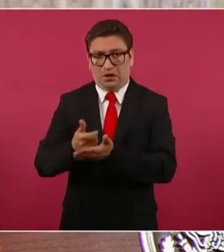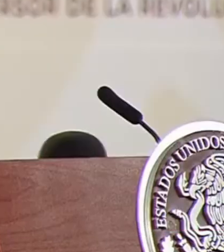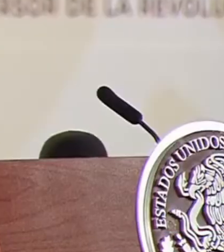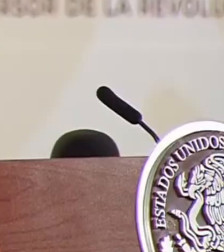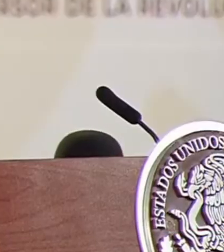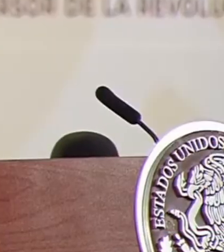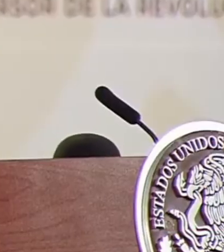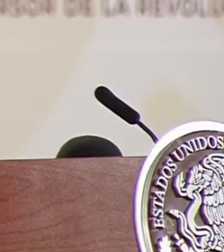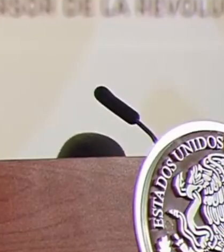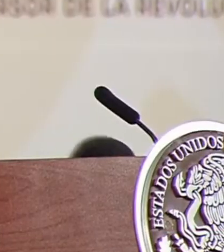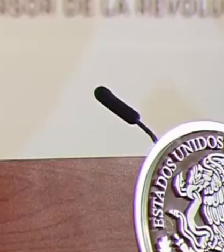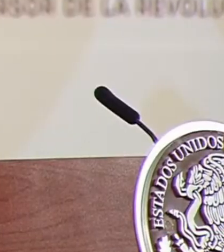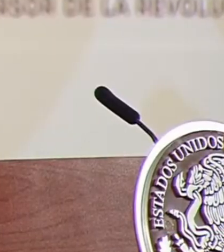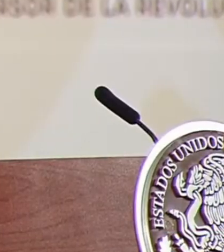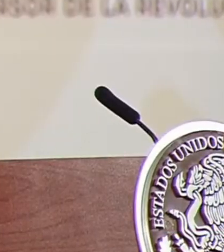por